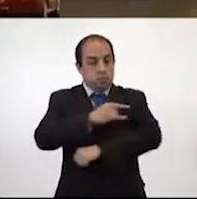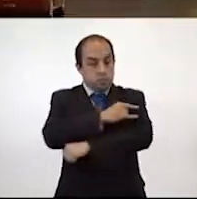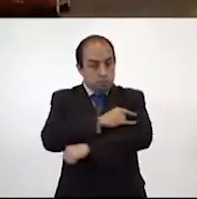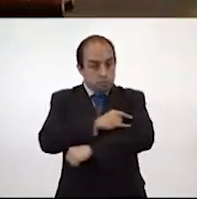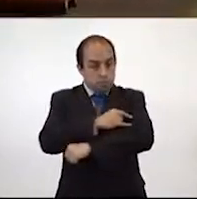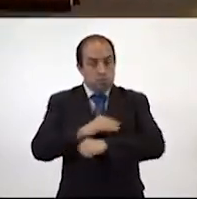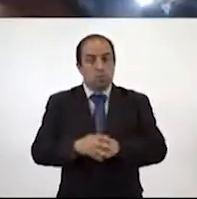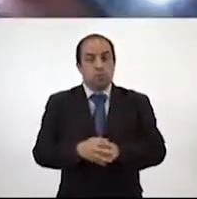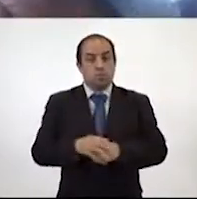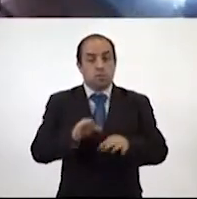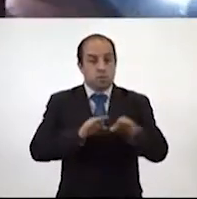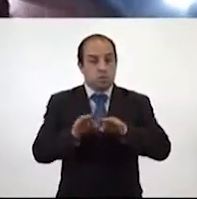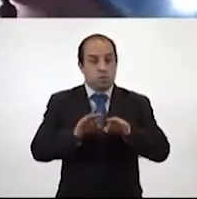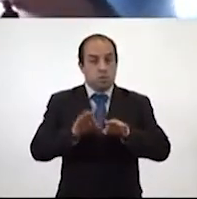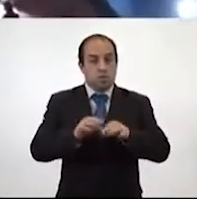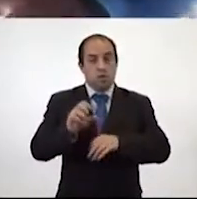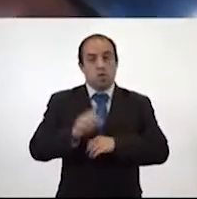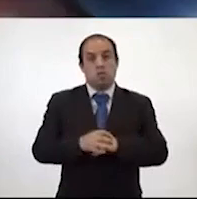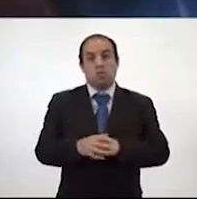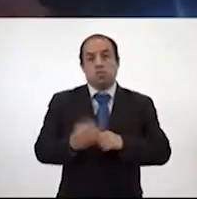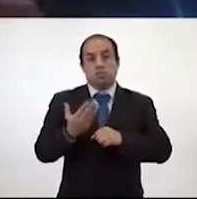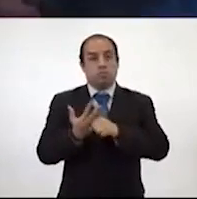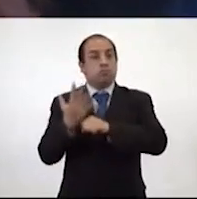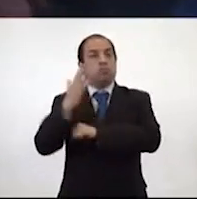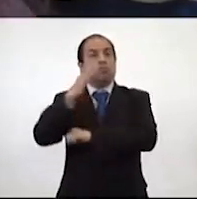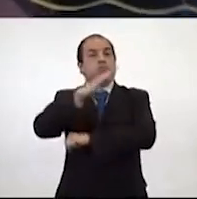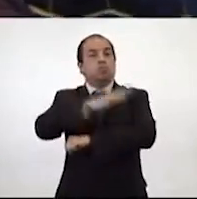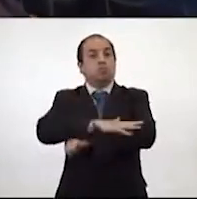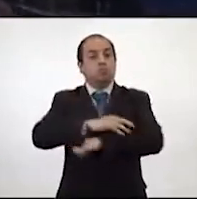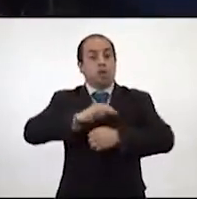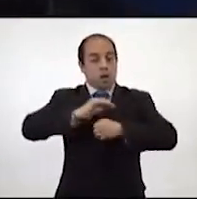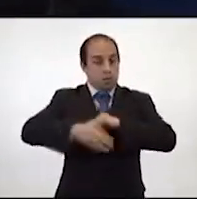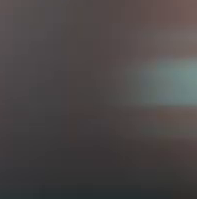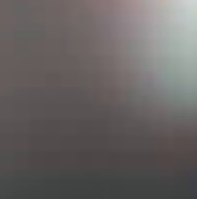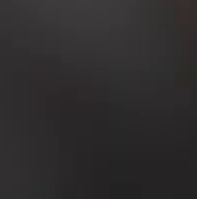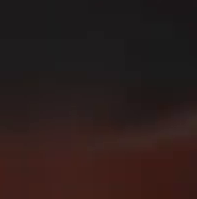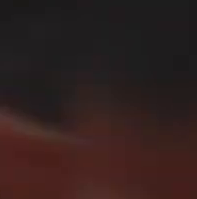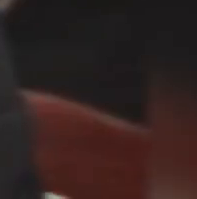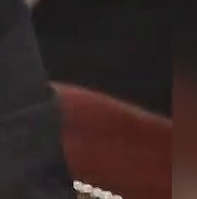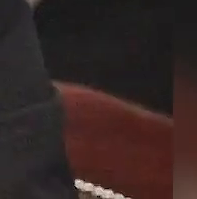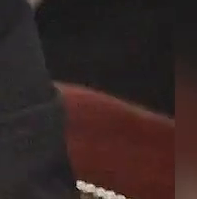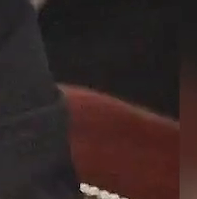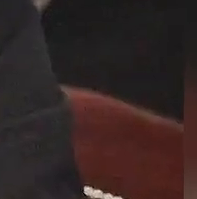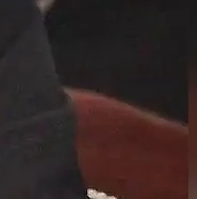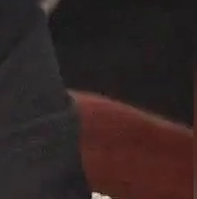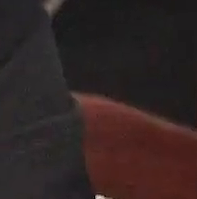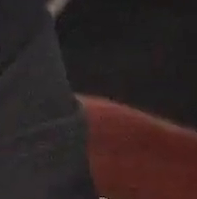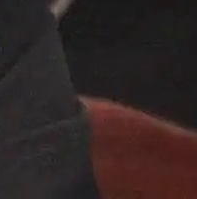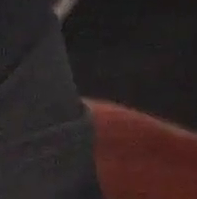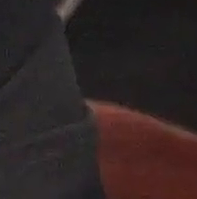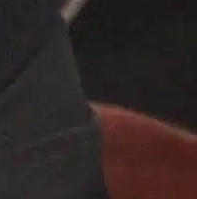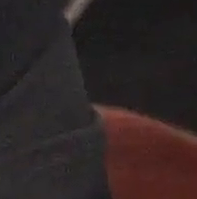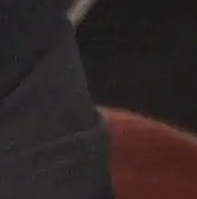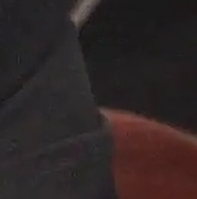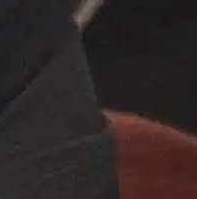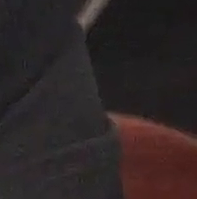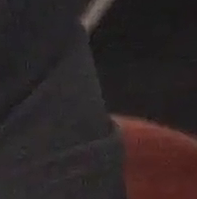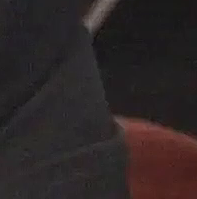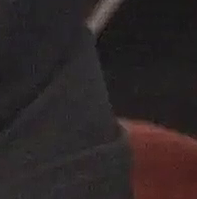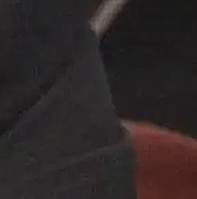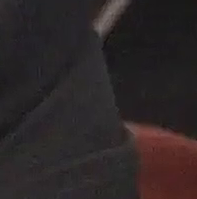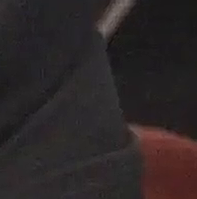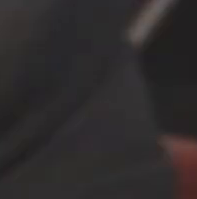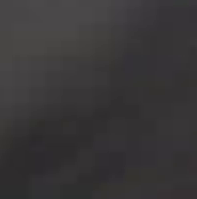con 26 muertos el sindicato del metro a cargo de Fernando Espino ha denunciado constantemente